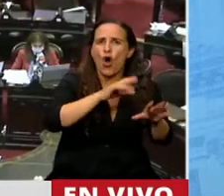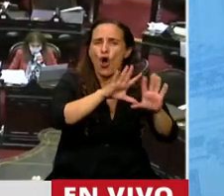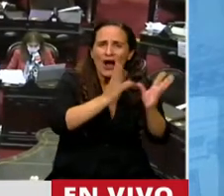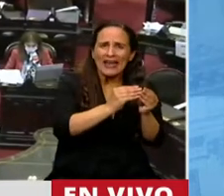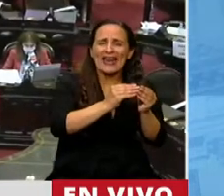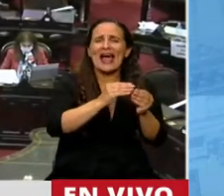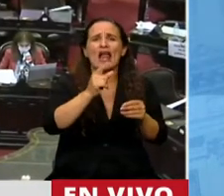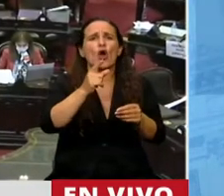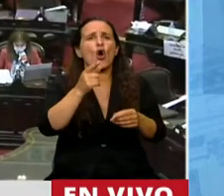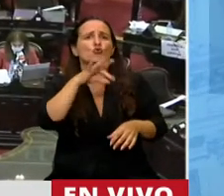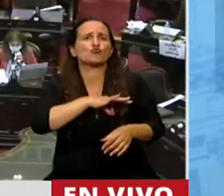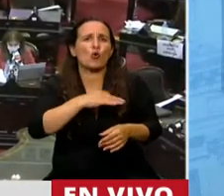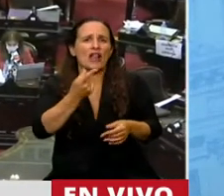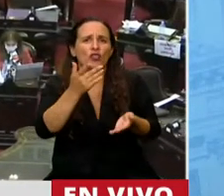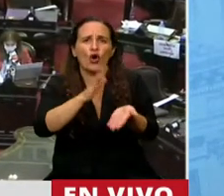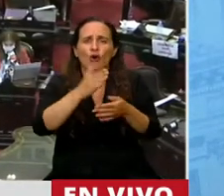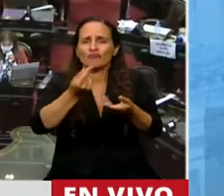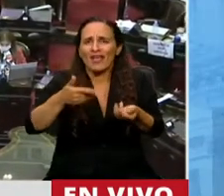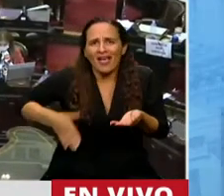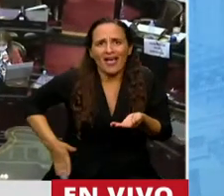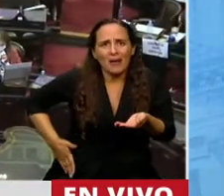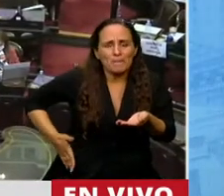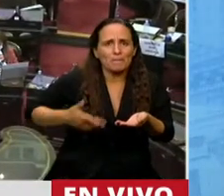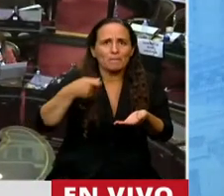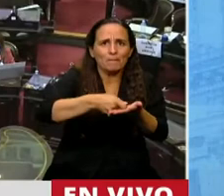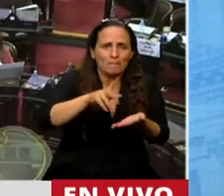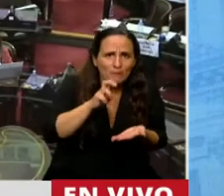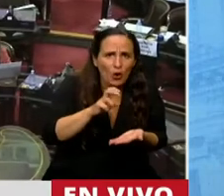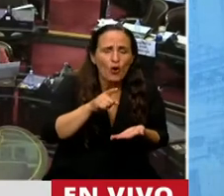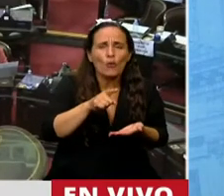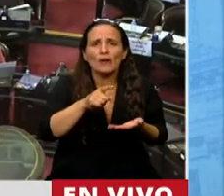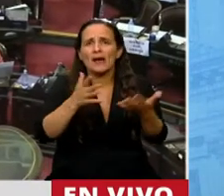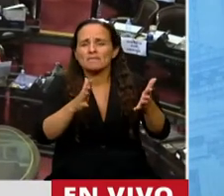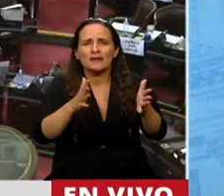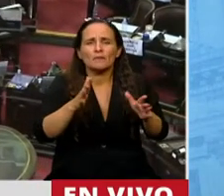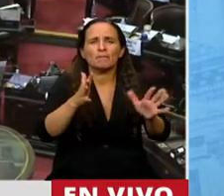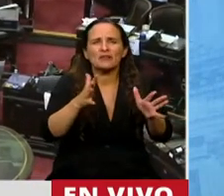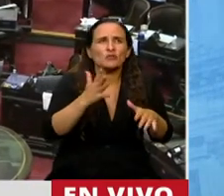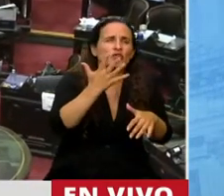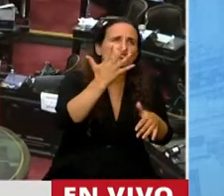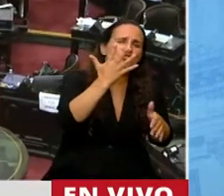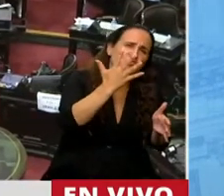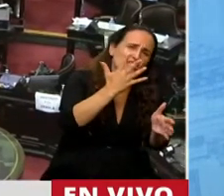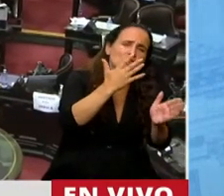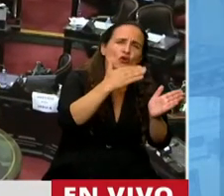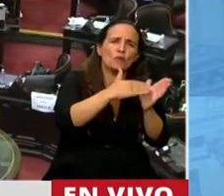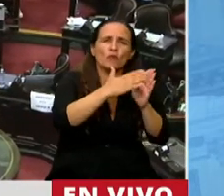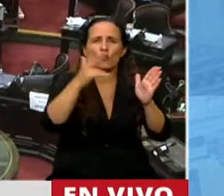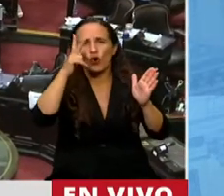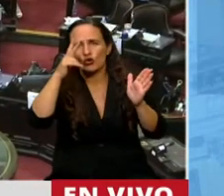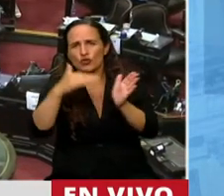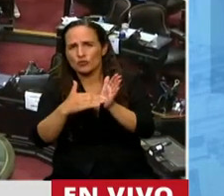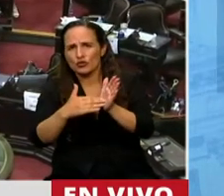todos igual o tiene alguna diferenciación, pero que en todo caso va entre 5 y 8 millones de pesos, entre